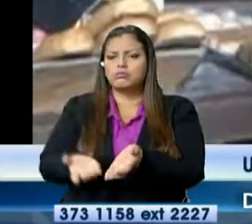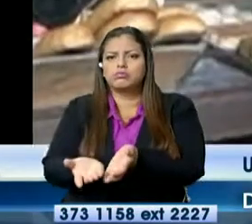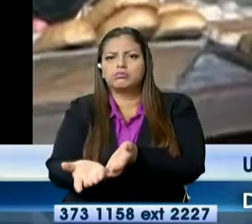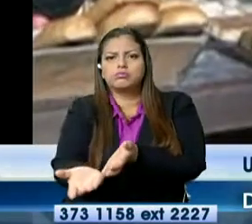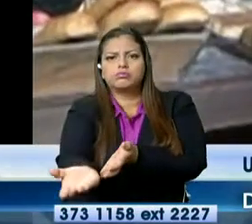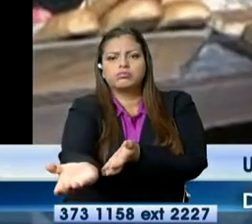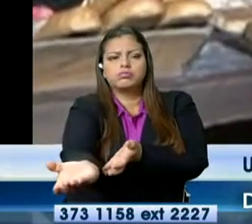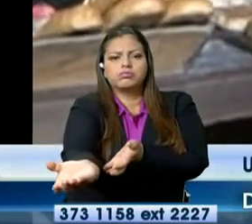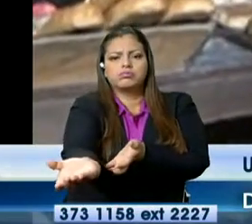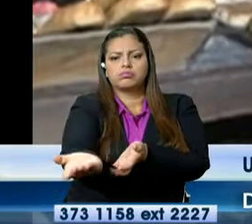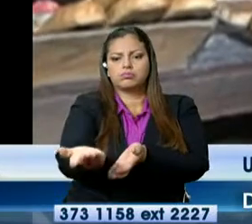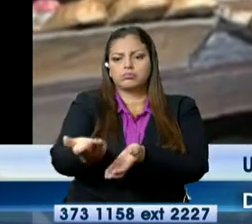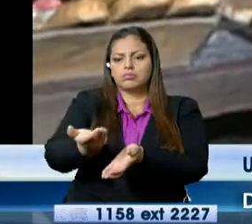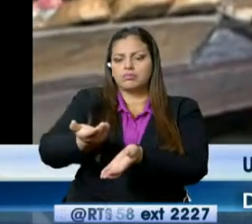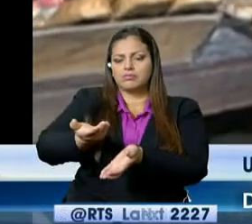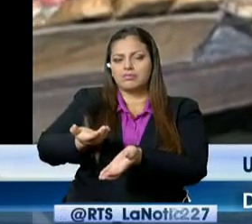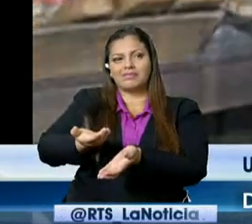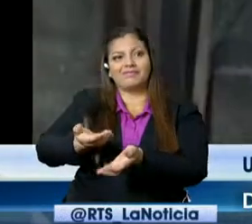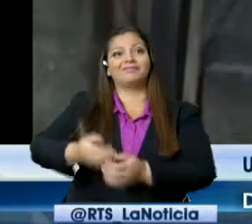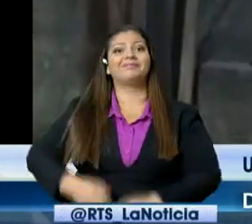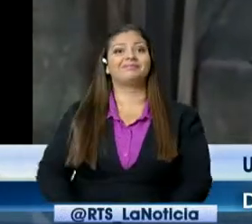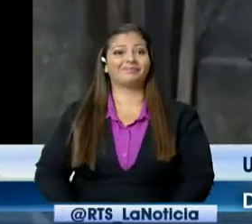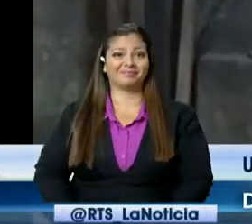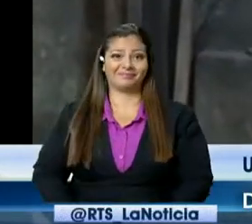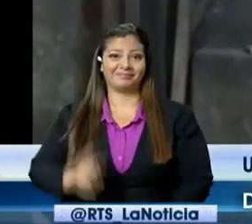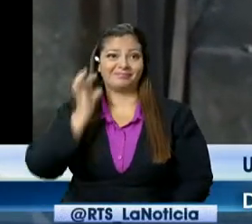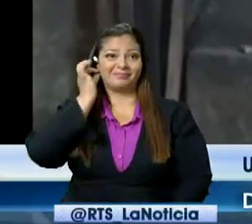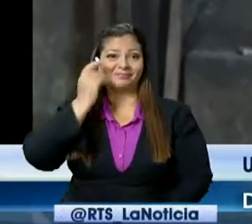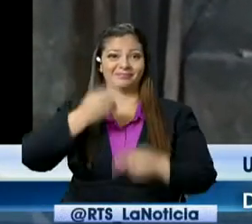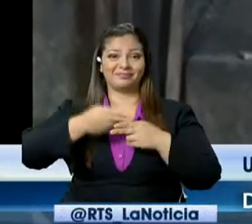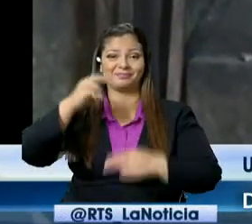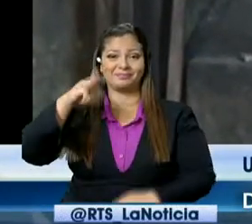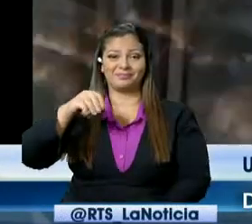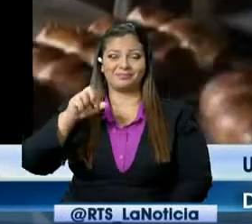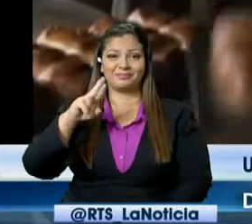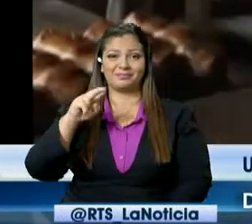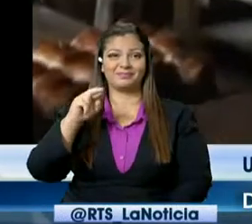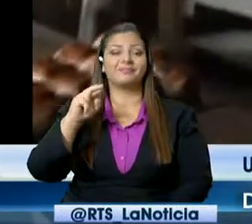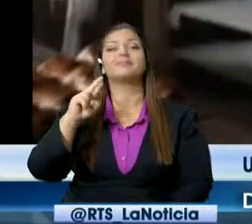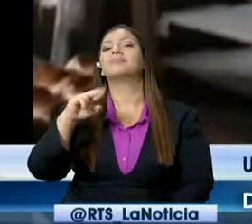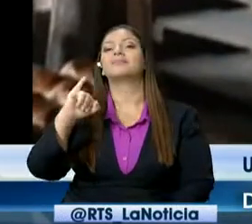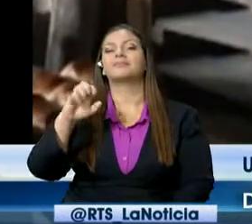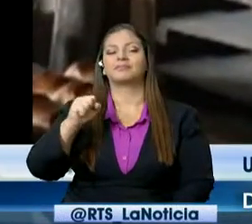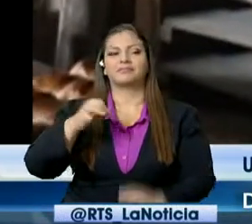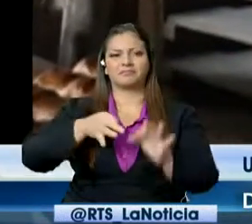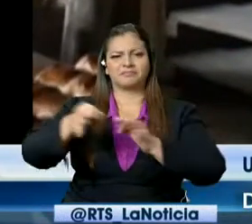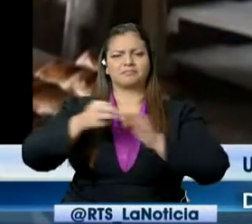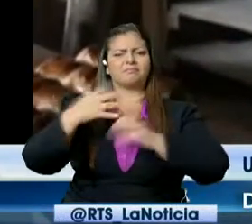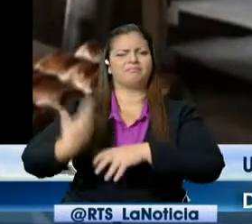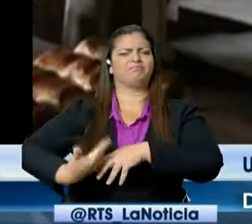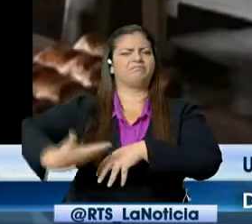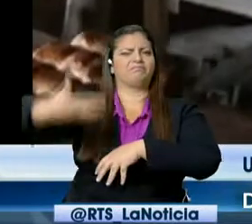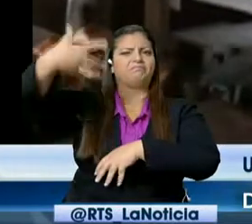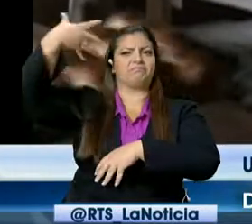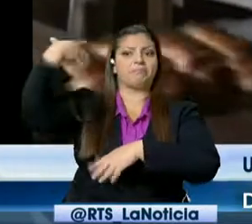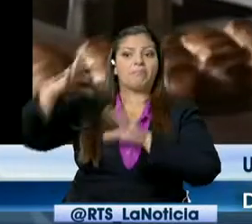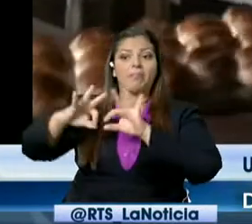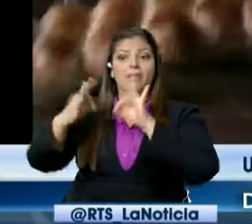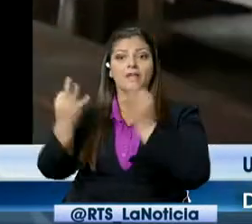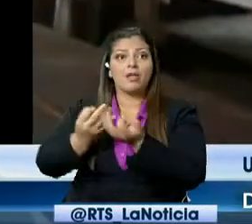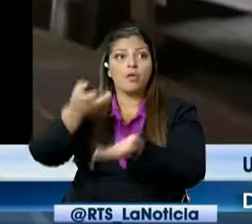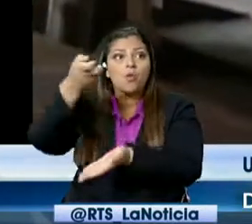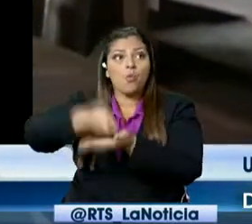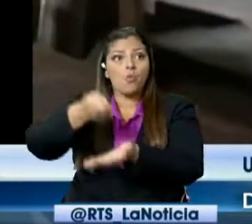nos comentó doña María. Su familia compró la panadería varias décadas atrás y desde entonces, sus generaciones